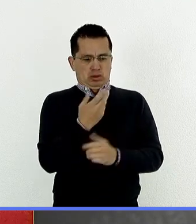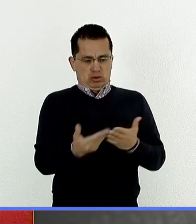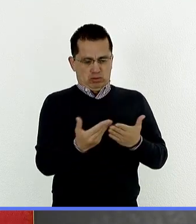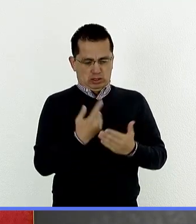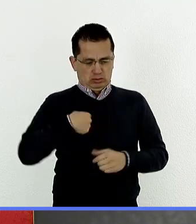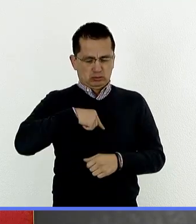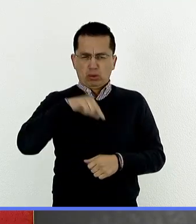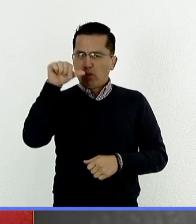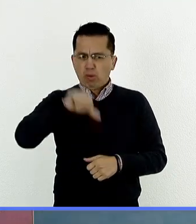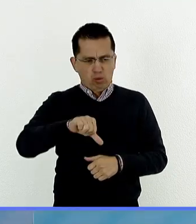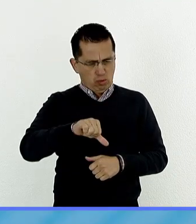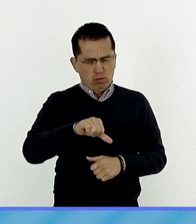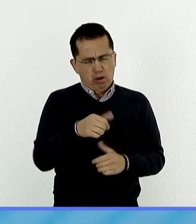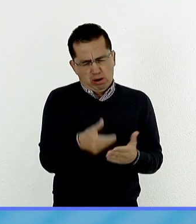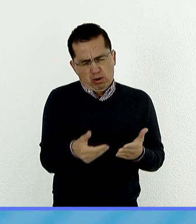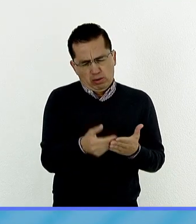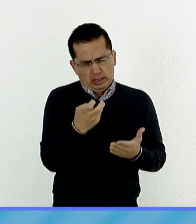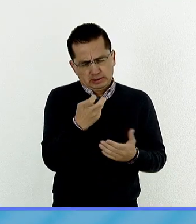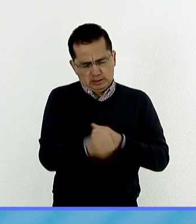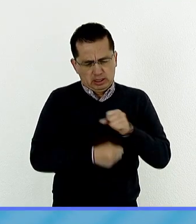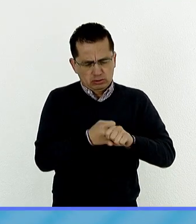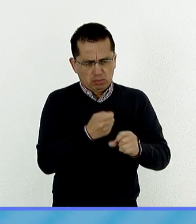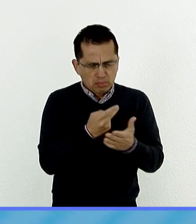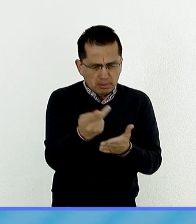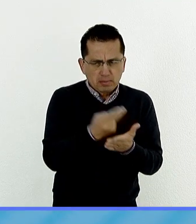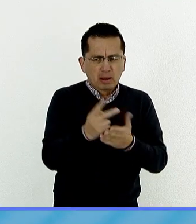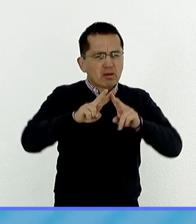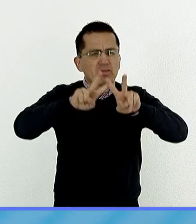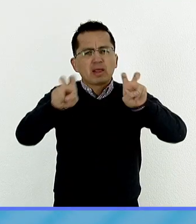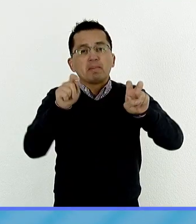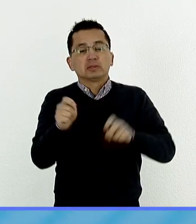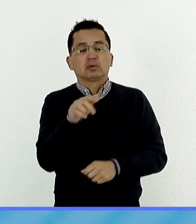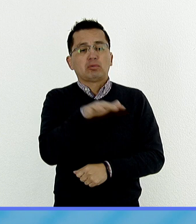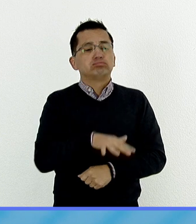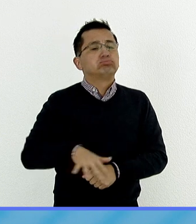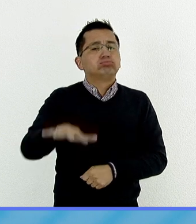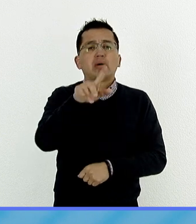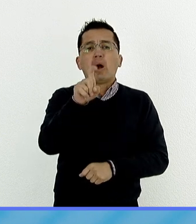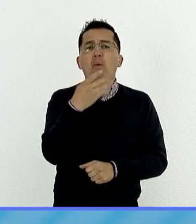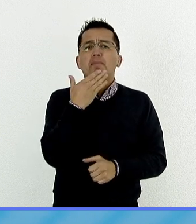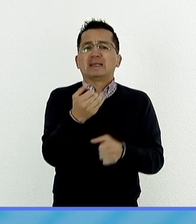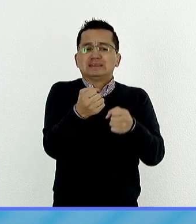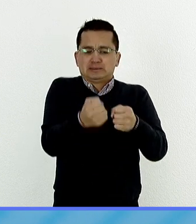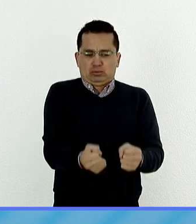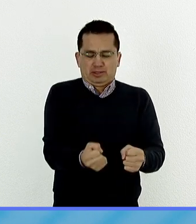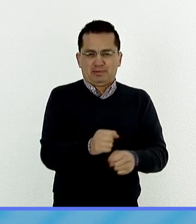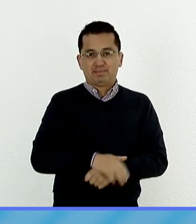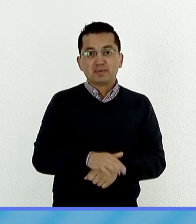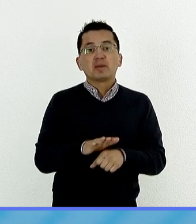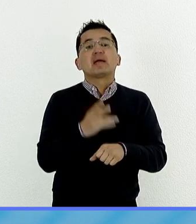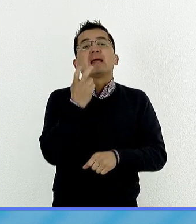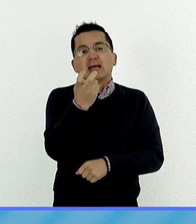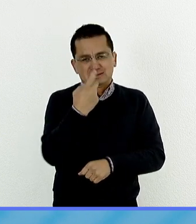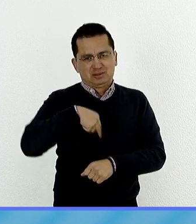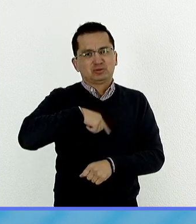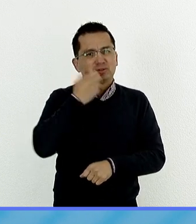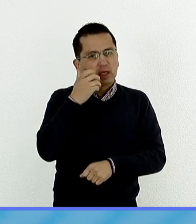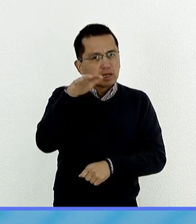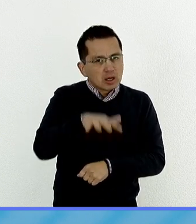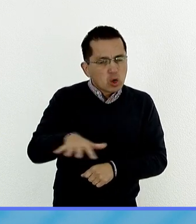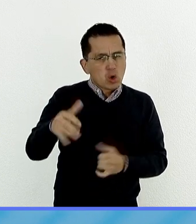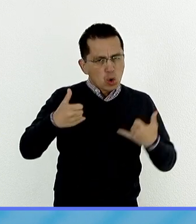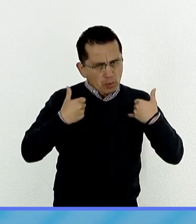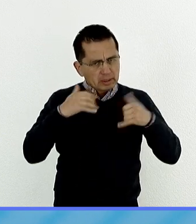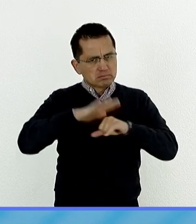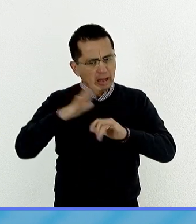y pedimos que los jóvenes preparen sus trabajos precisamente sobre el tema seguridad hídrica como uno de